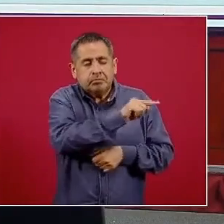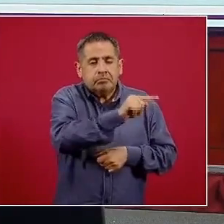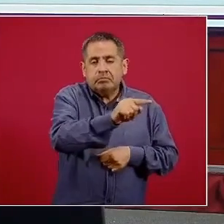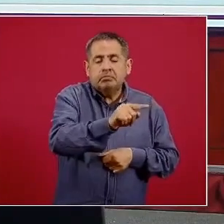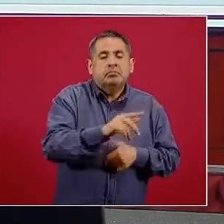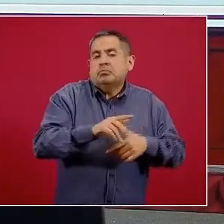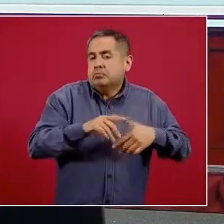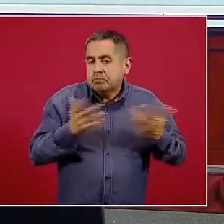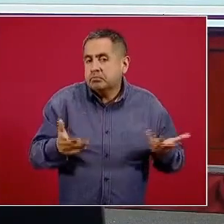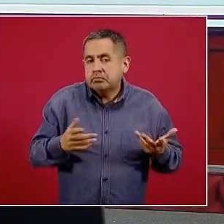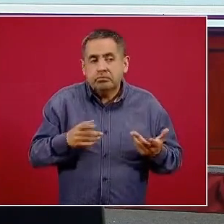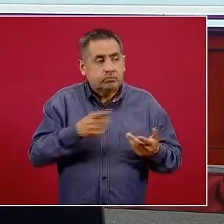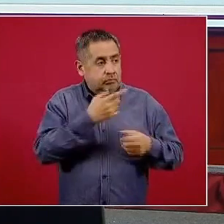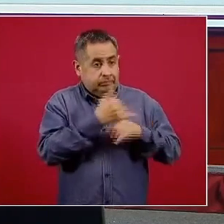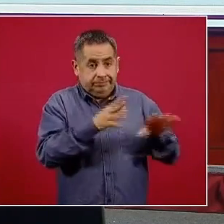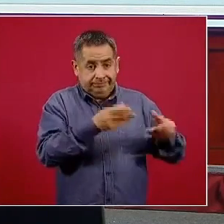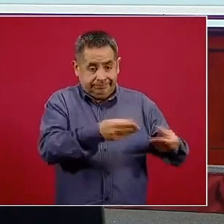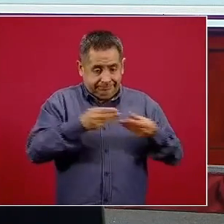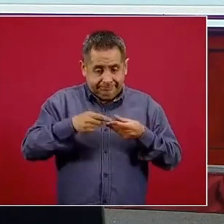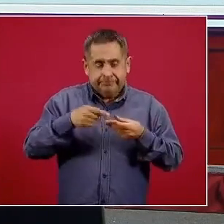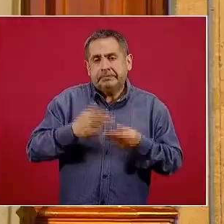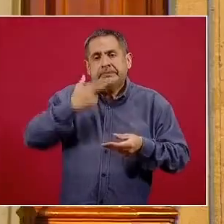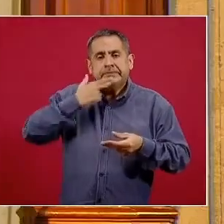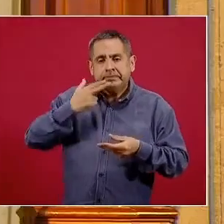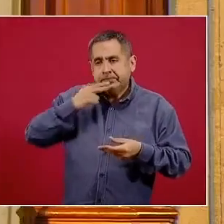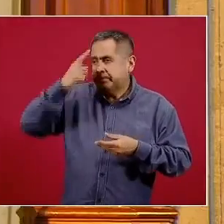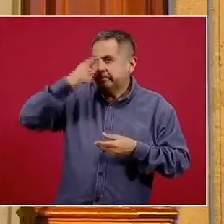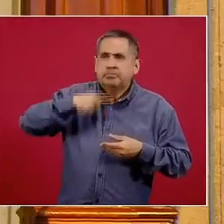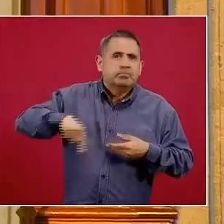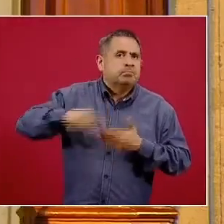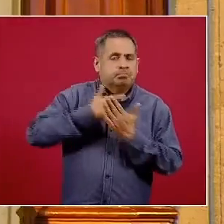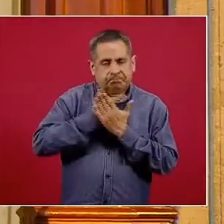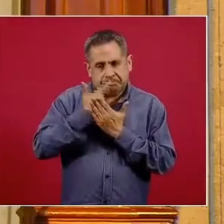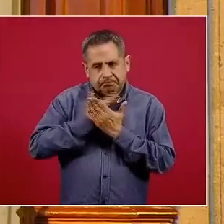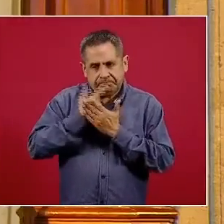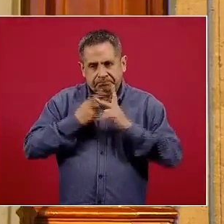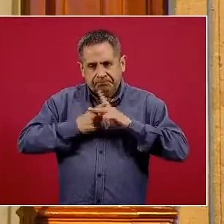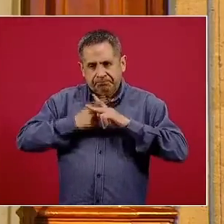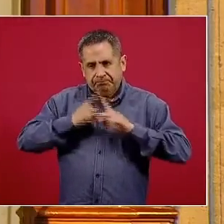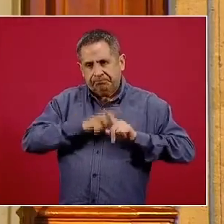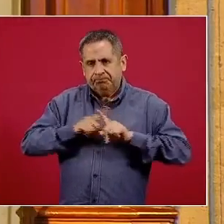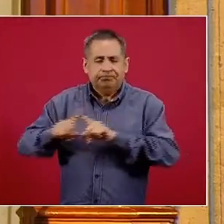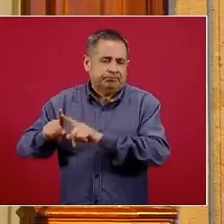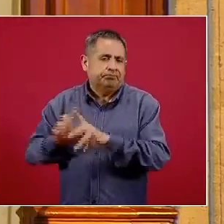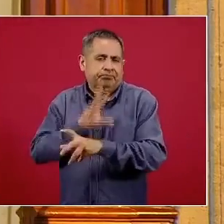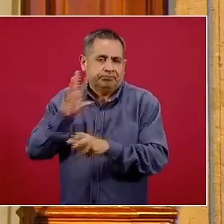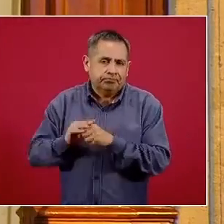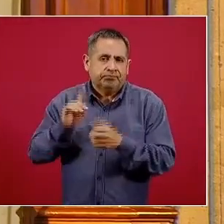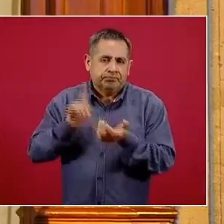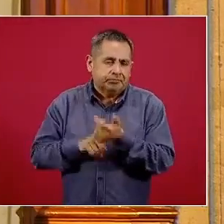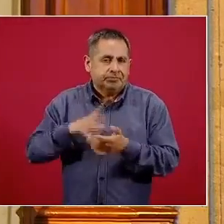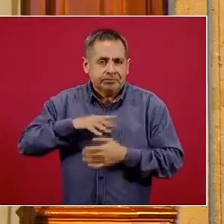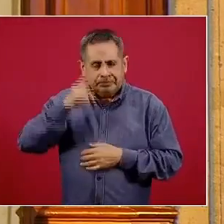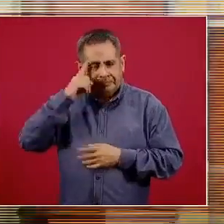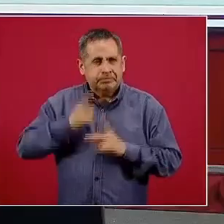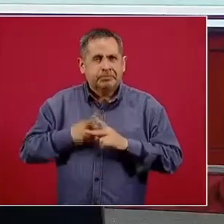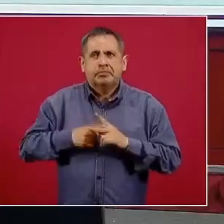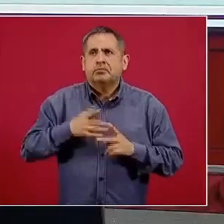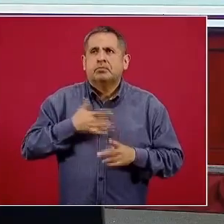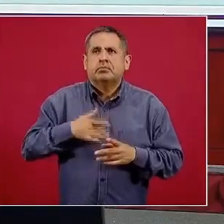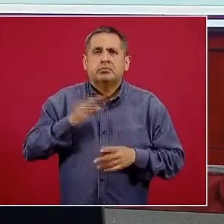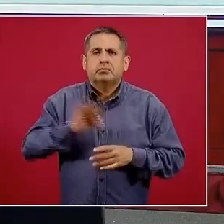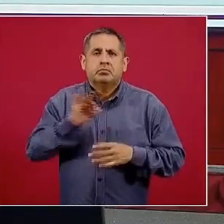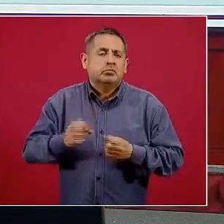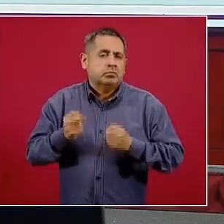por lo tanto entonces su información puede ser utilizada para los diferentes mecanismos y modelos de estimación.